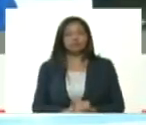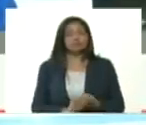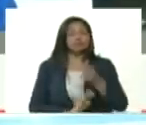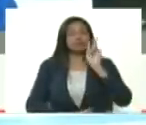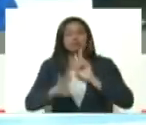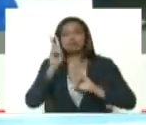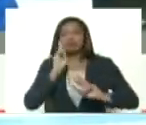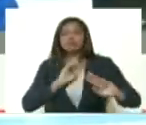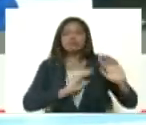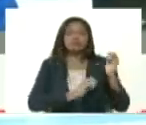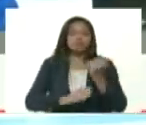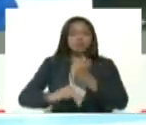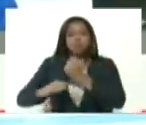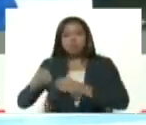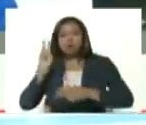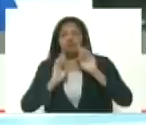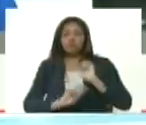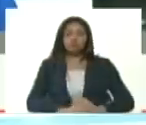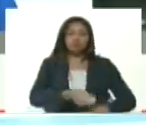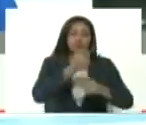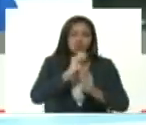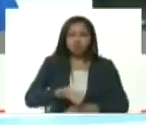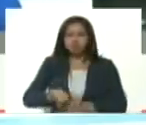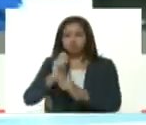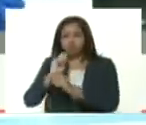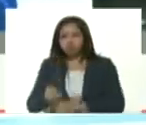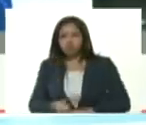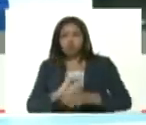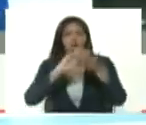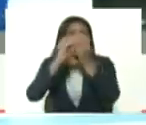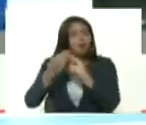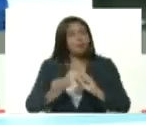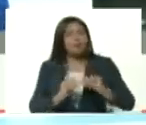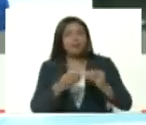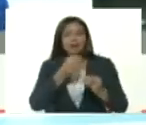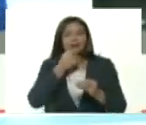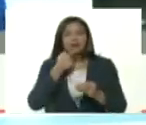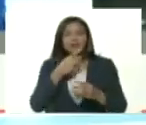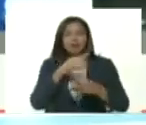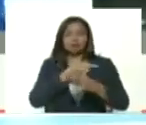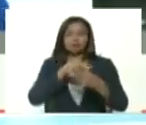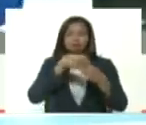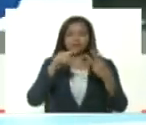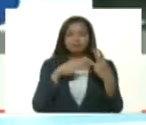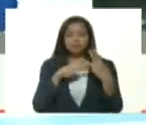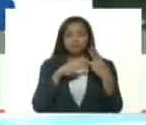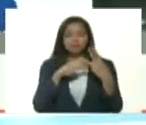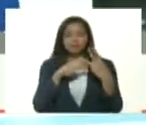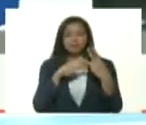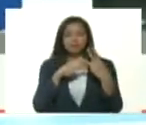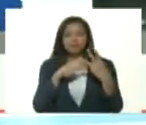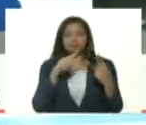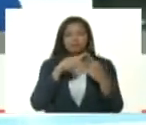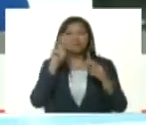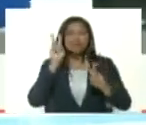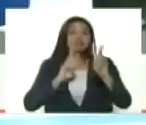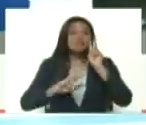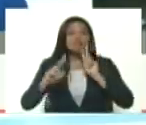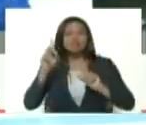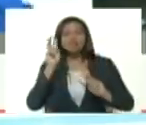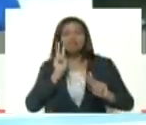Limpieza, desinfección y embellecimiento. Vamos con esas tres consignas.